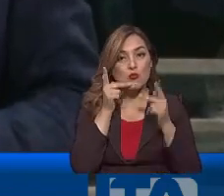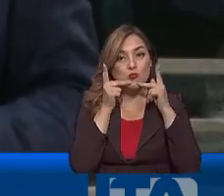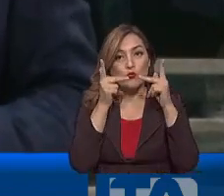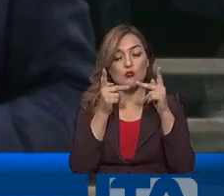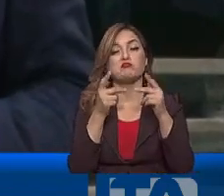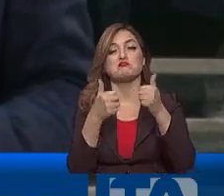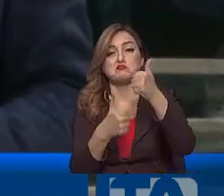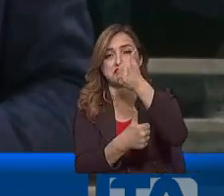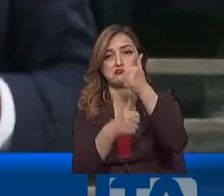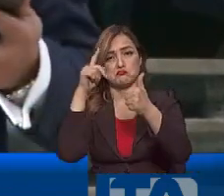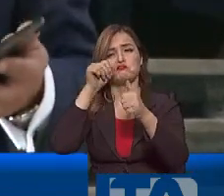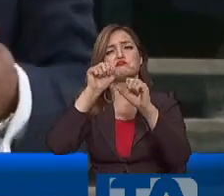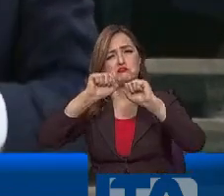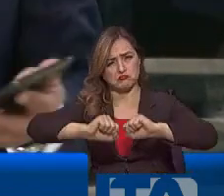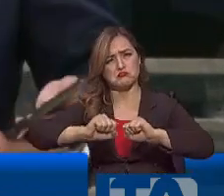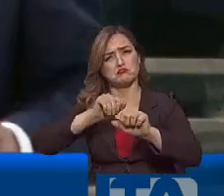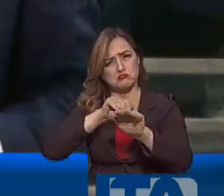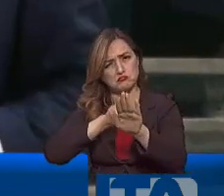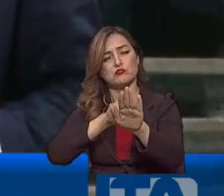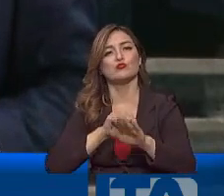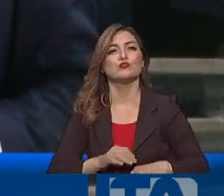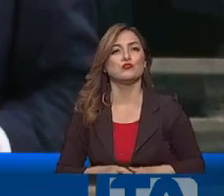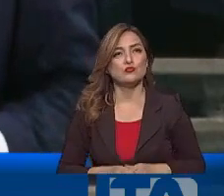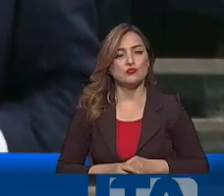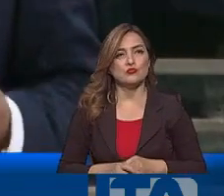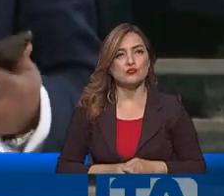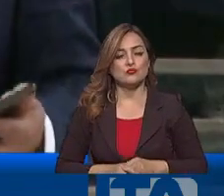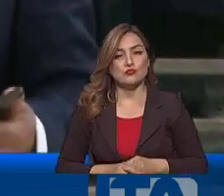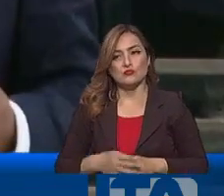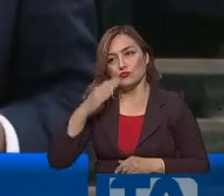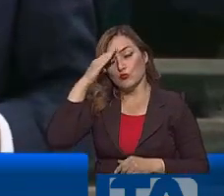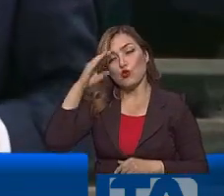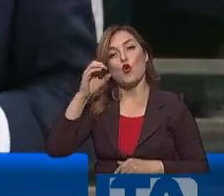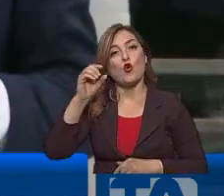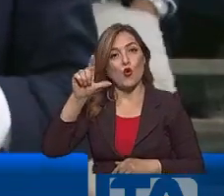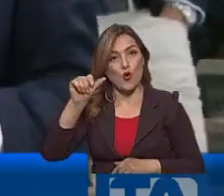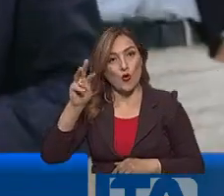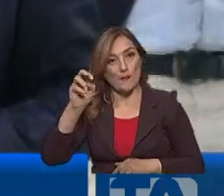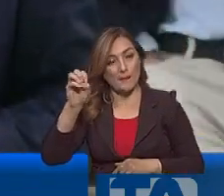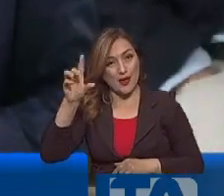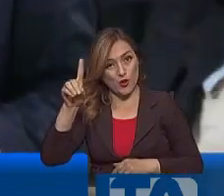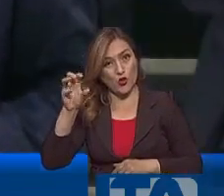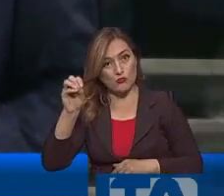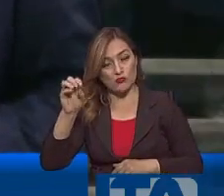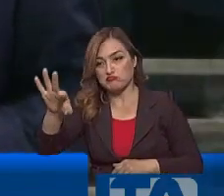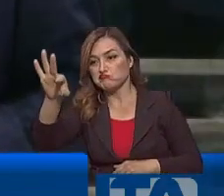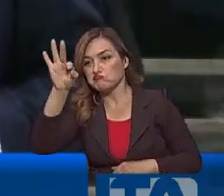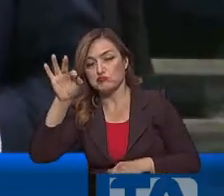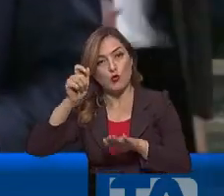la asistencia del Estado. Se pedirá que el policía Olmedo escoja un abogado y eso correrá